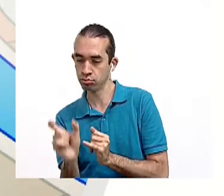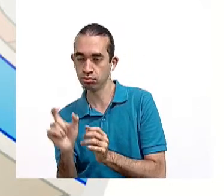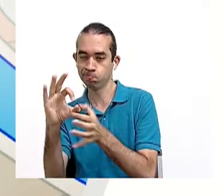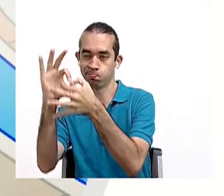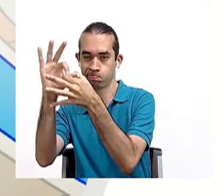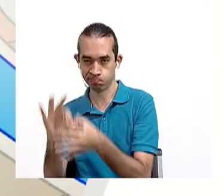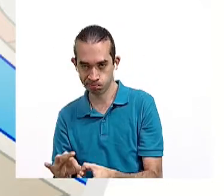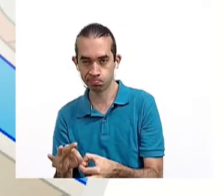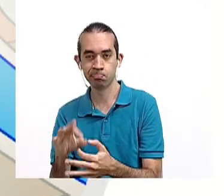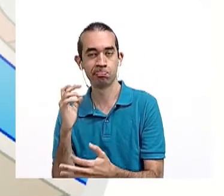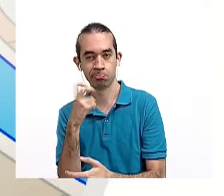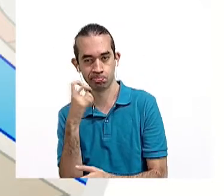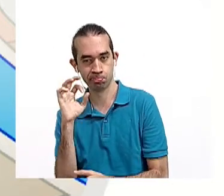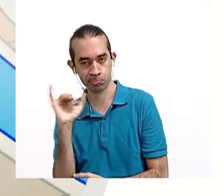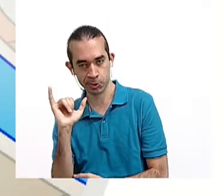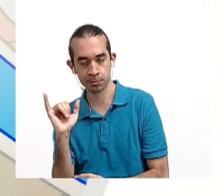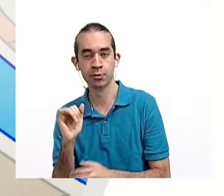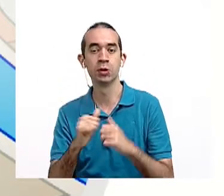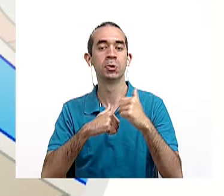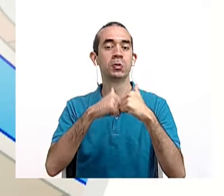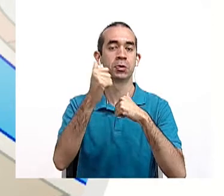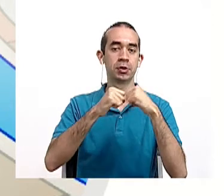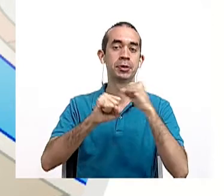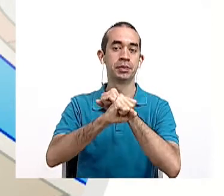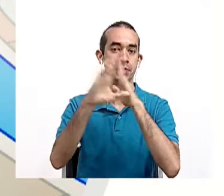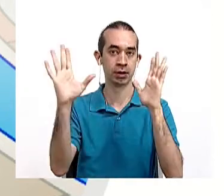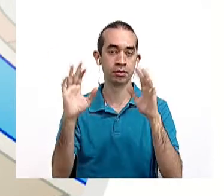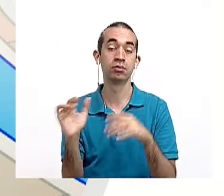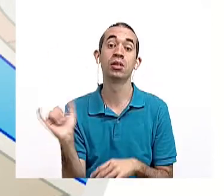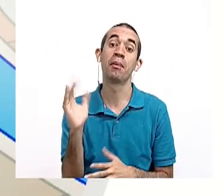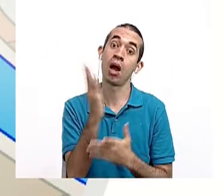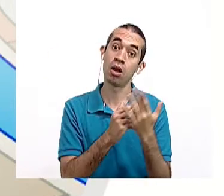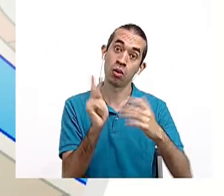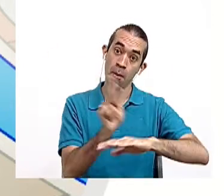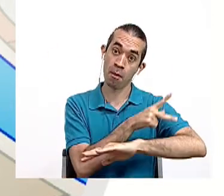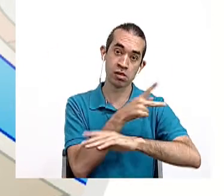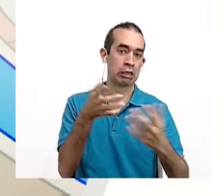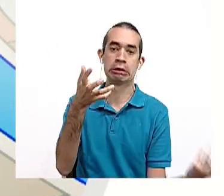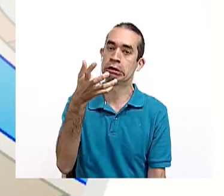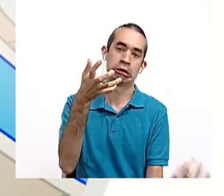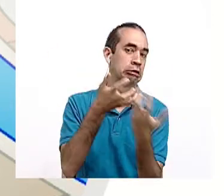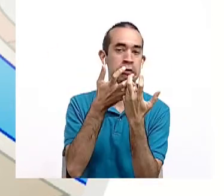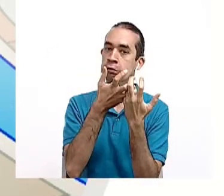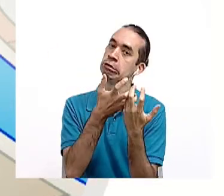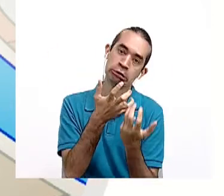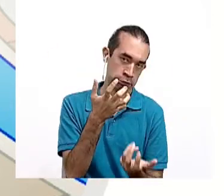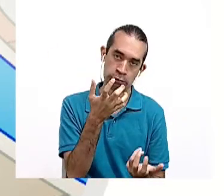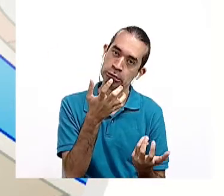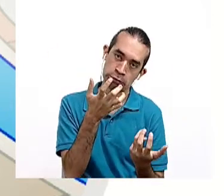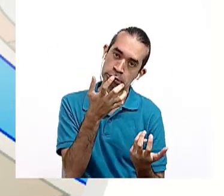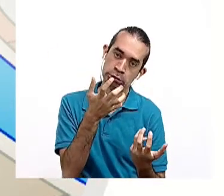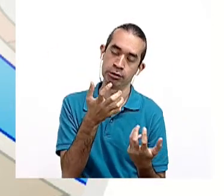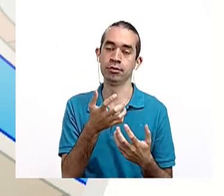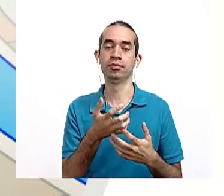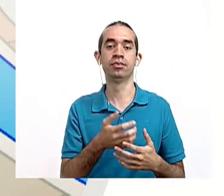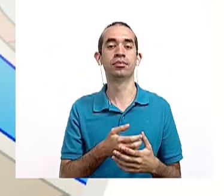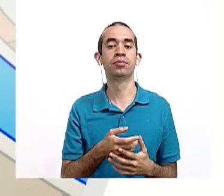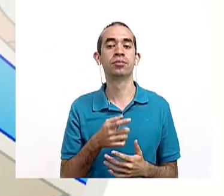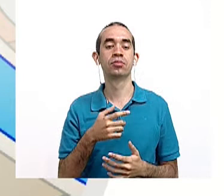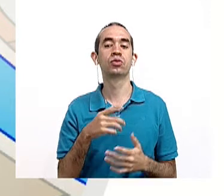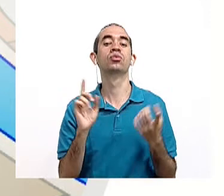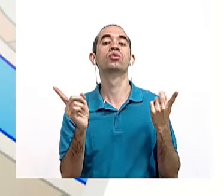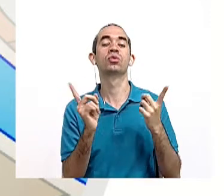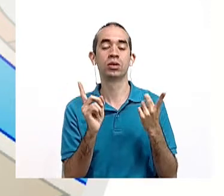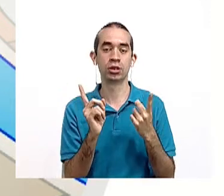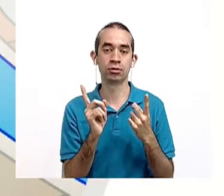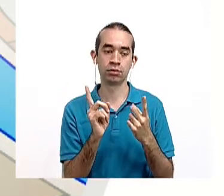clara. Pero también encontraremos poesía que no se ajusta a esas normas. Nuestro punto de encuentro